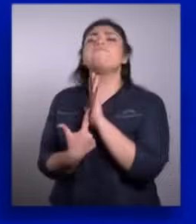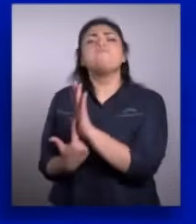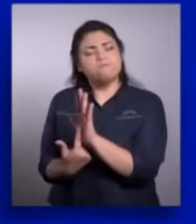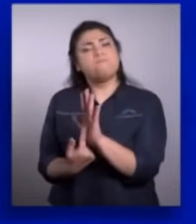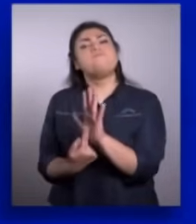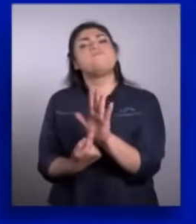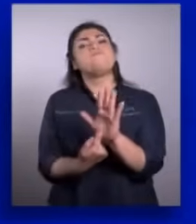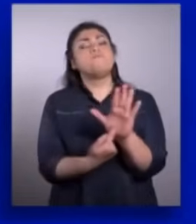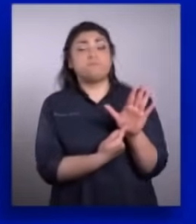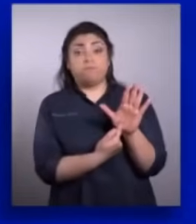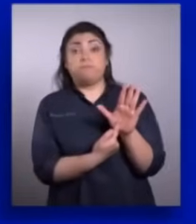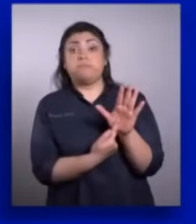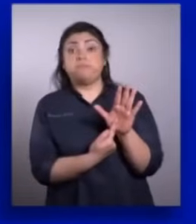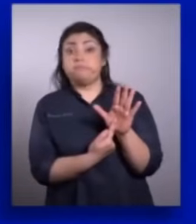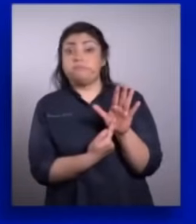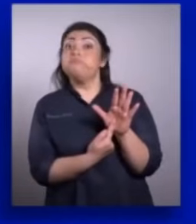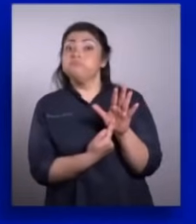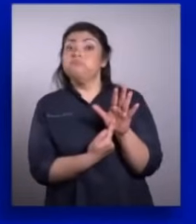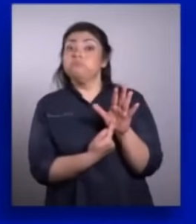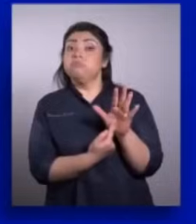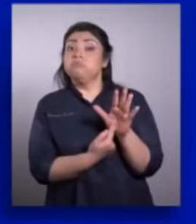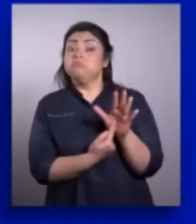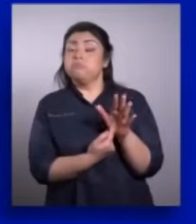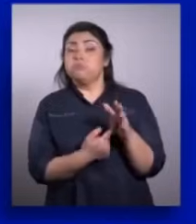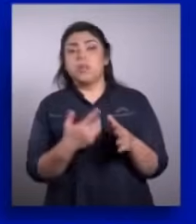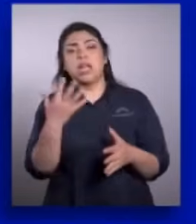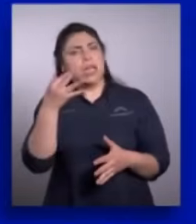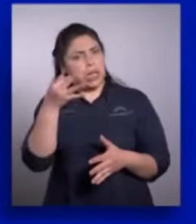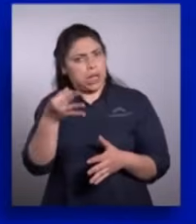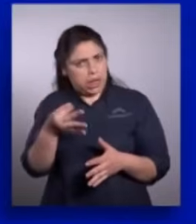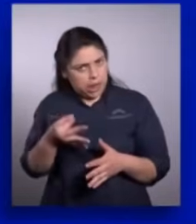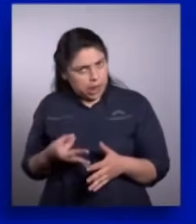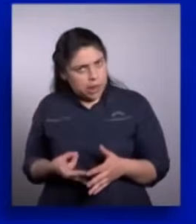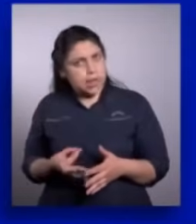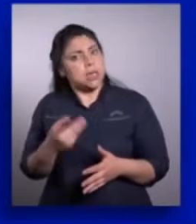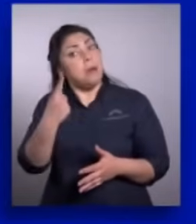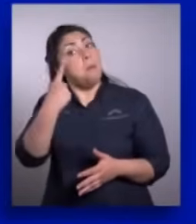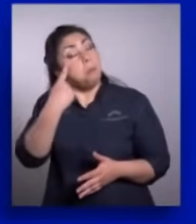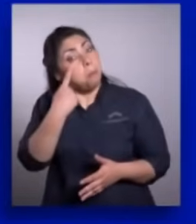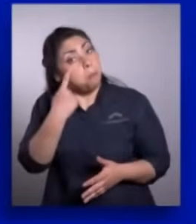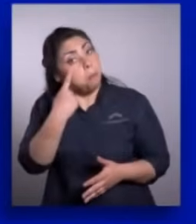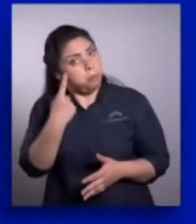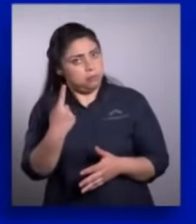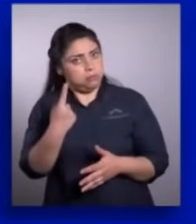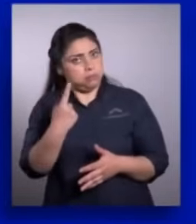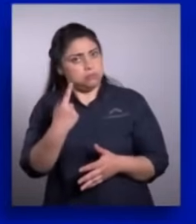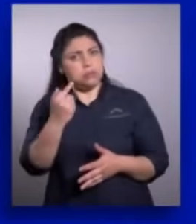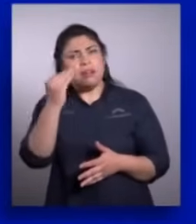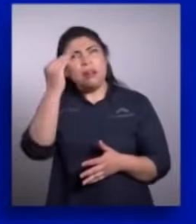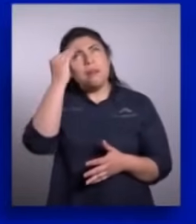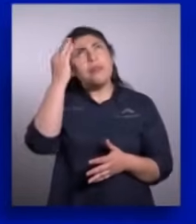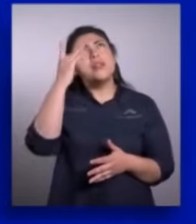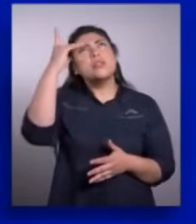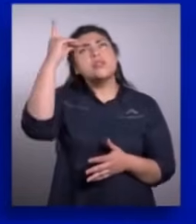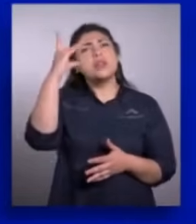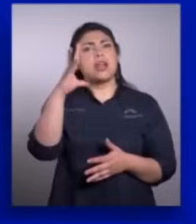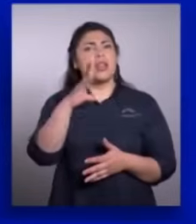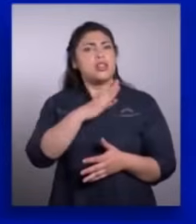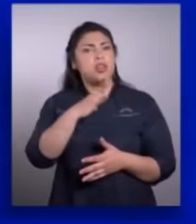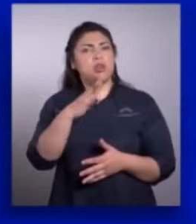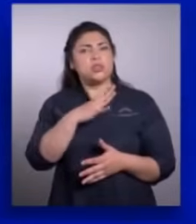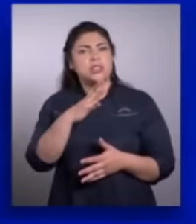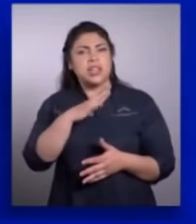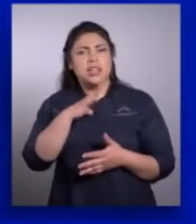hago esto así nada más abruptamente Pero creo que Dios tiene una expansión de asunción sanando